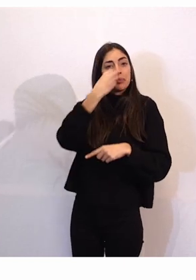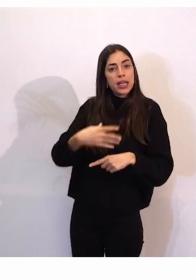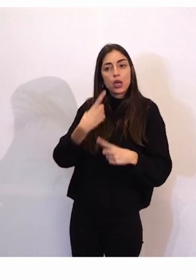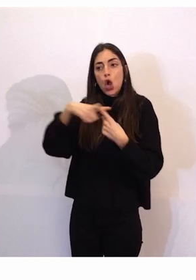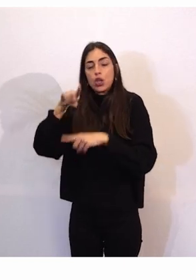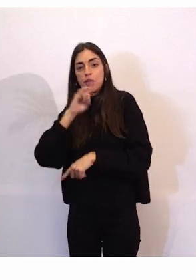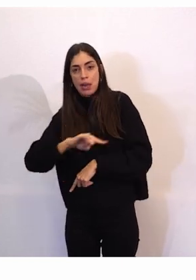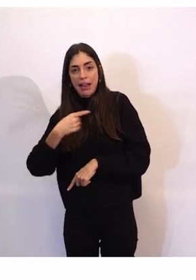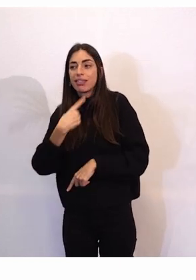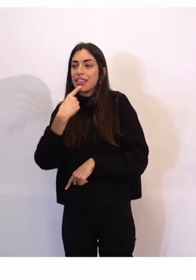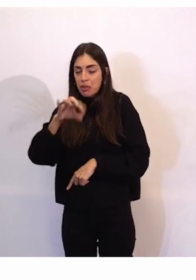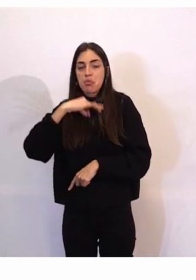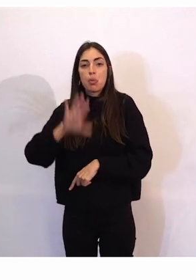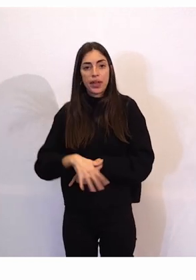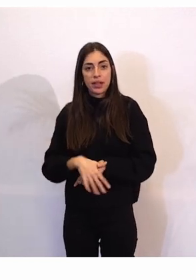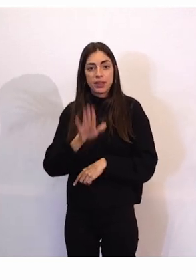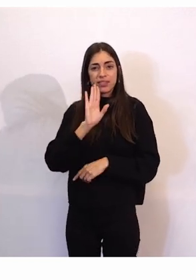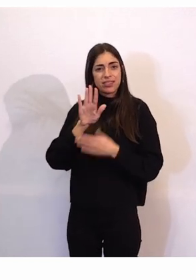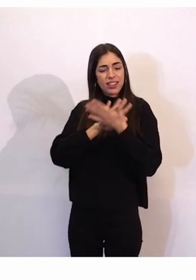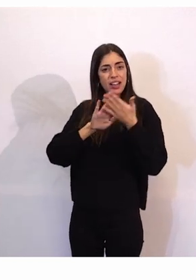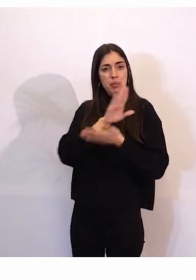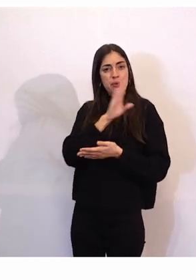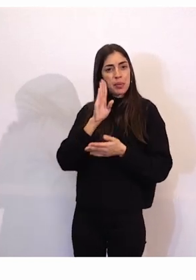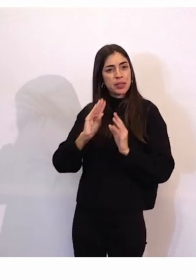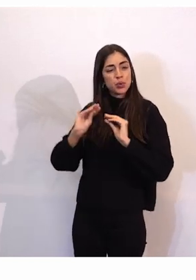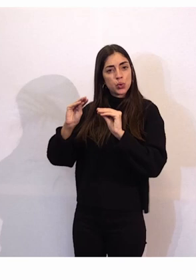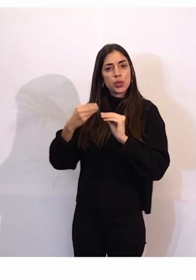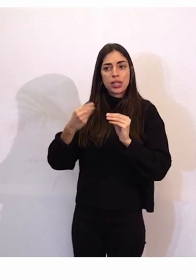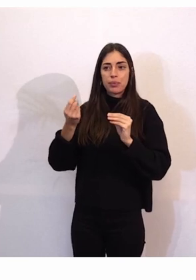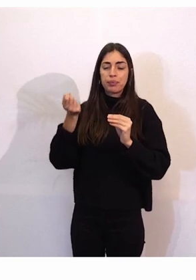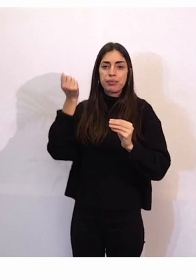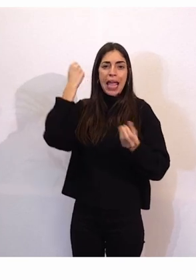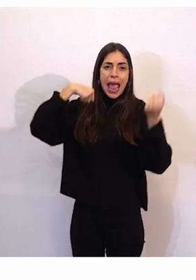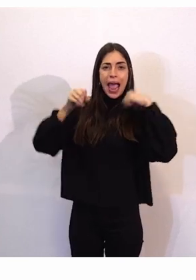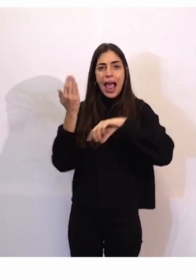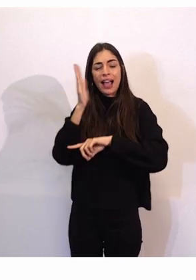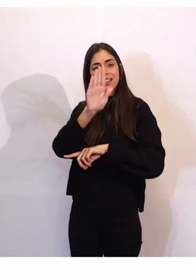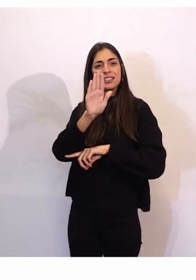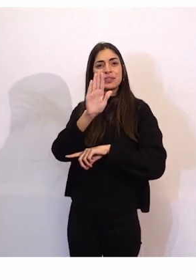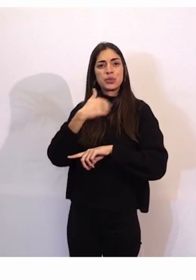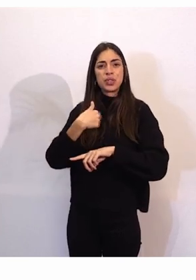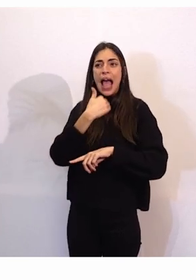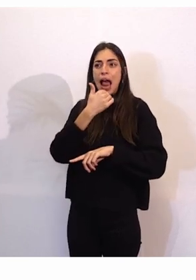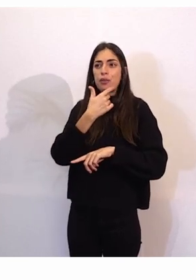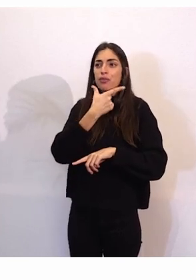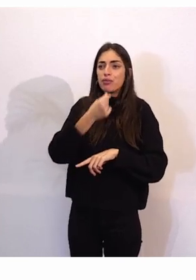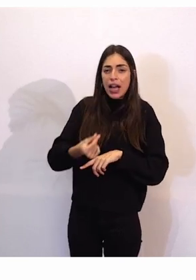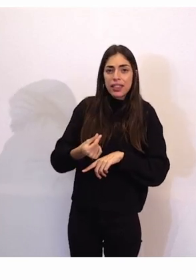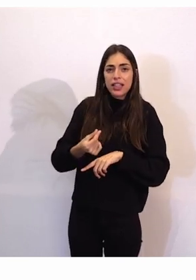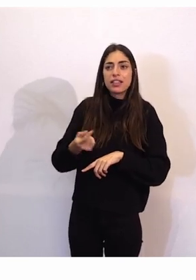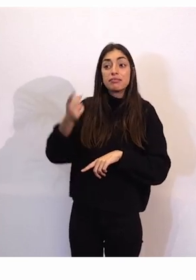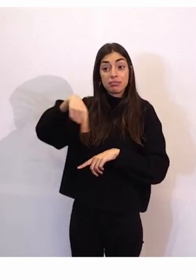cuando decía Elena a su madre, ¿no?, que no le gustaban las actitudes, eso tan sencillo, eso lo podéis